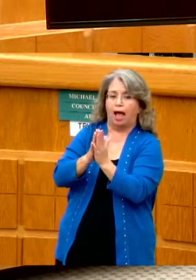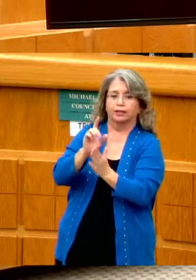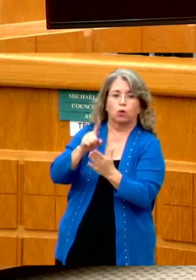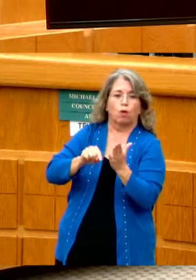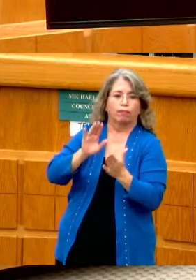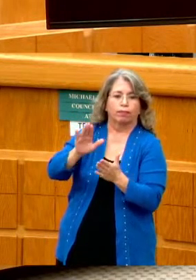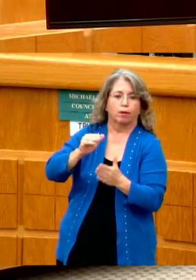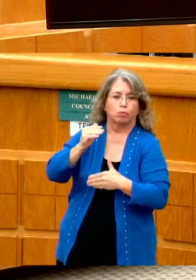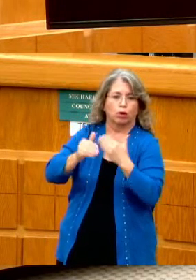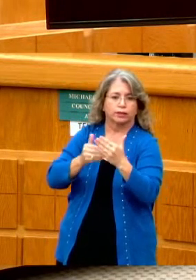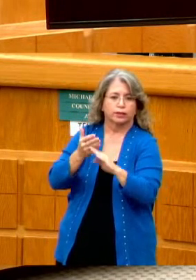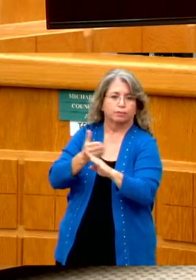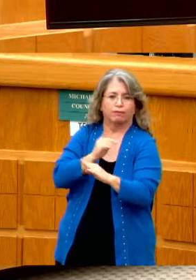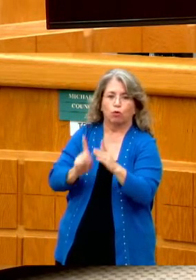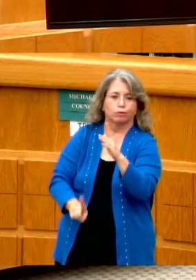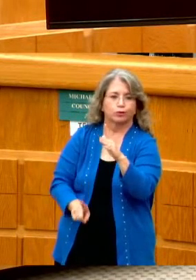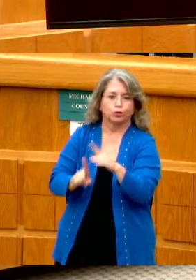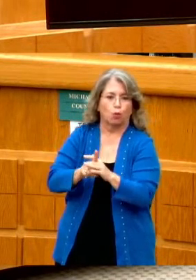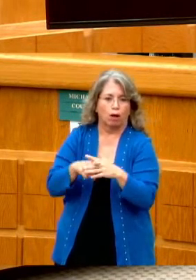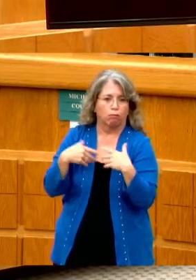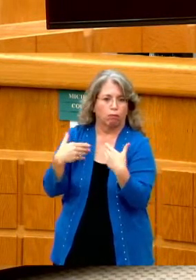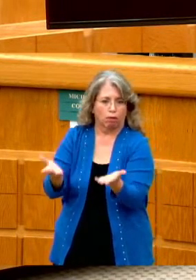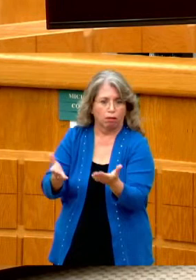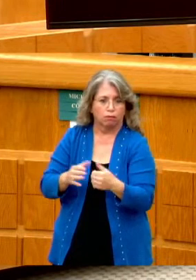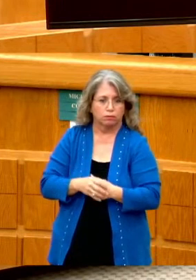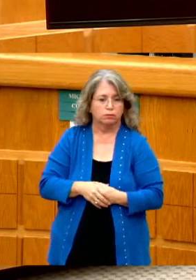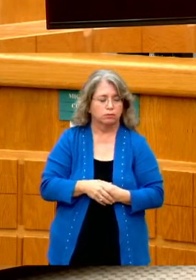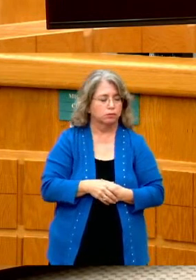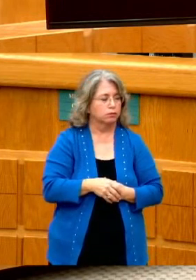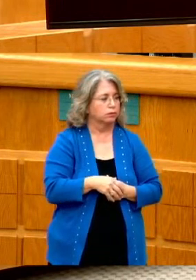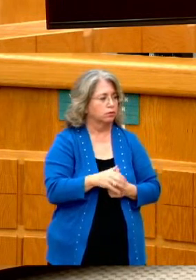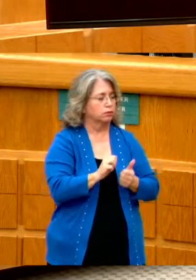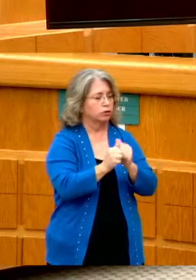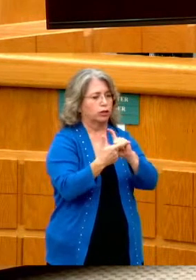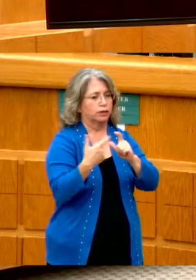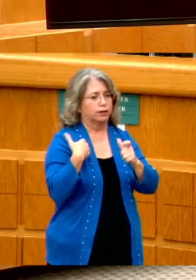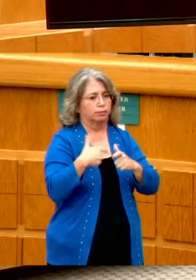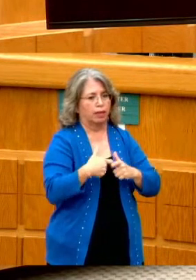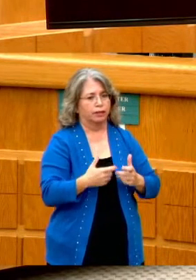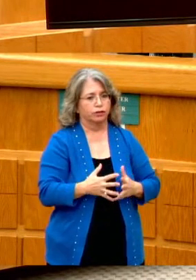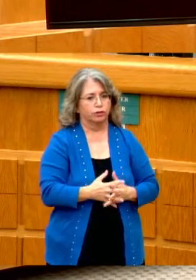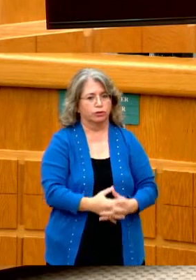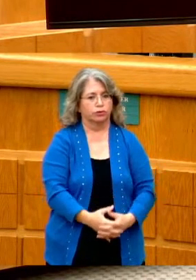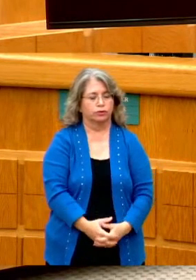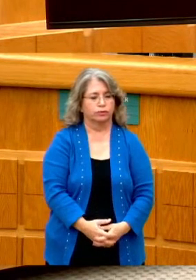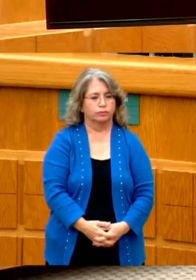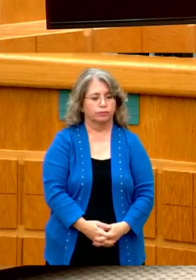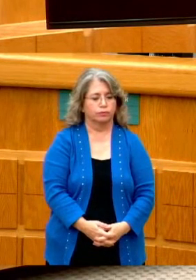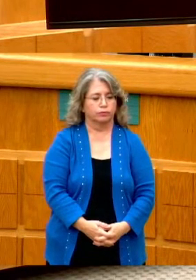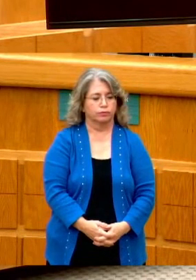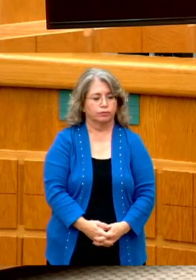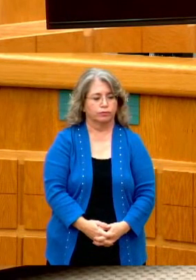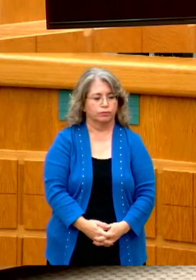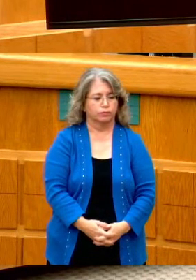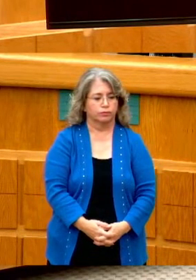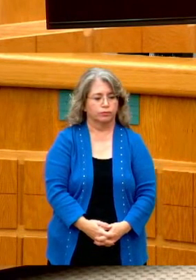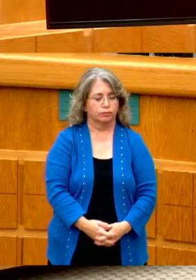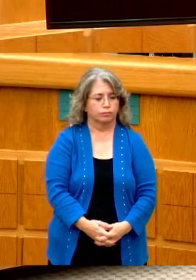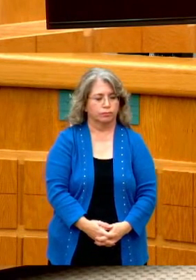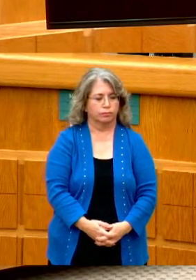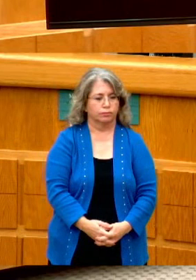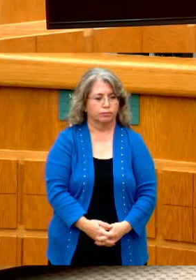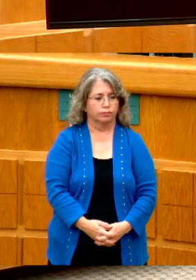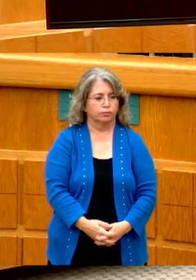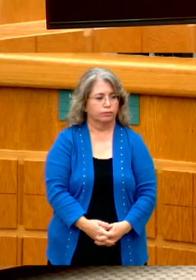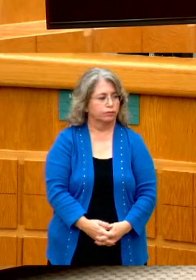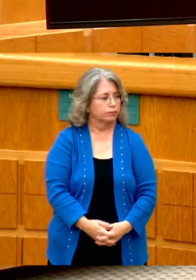up. La siguiente pregunta, ¿cómo me inscribo para vacunarme? ¿Hay alguna preinscripción o registro en algún lugar? El Distrito de Salud